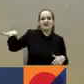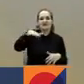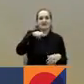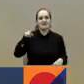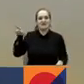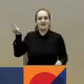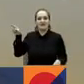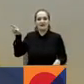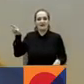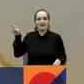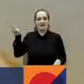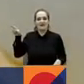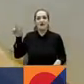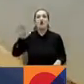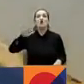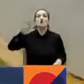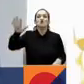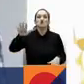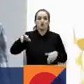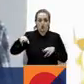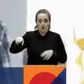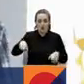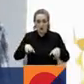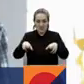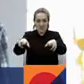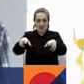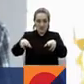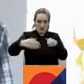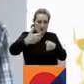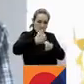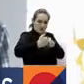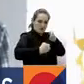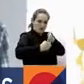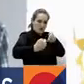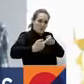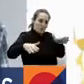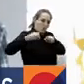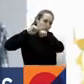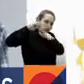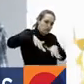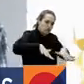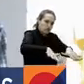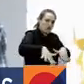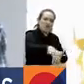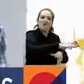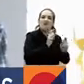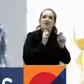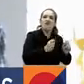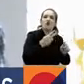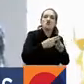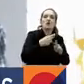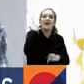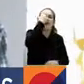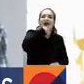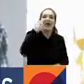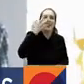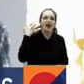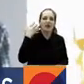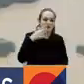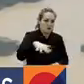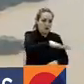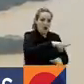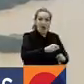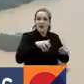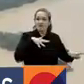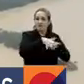la rotura de la boca de cara de gato. Eso ha inundado alrededor, dañó aproximadamente unas 6.000 hectáreas de